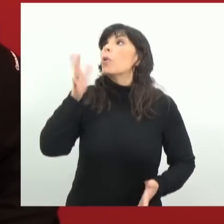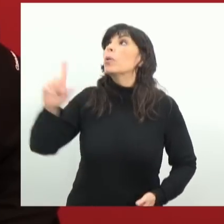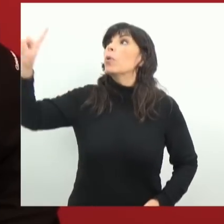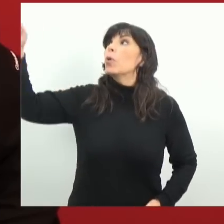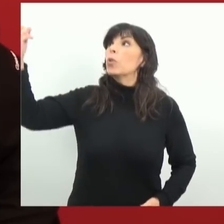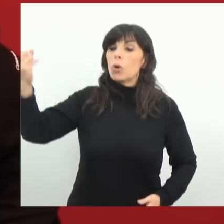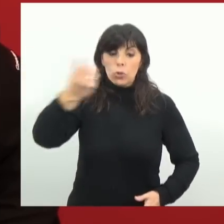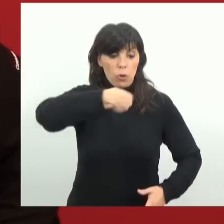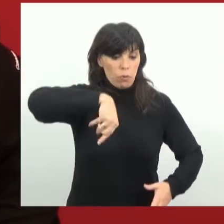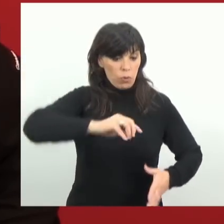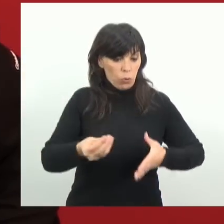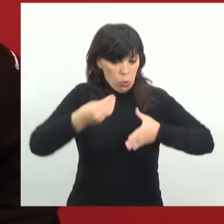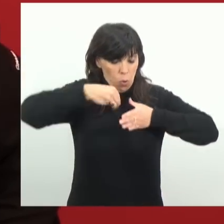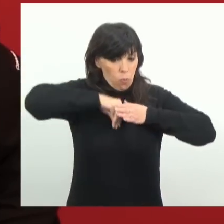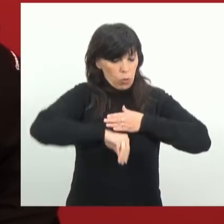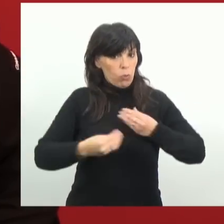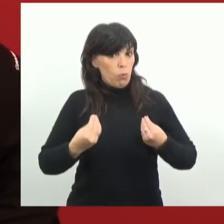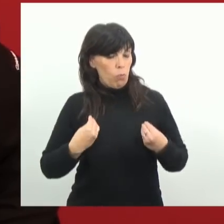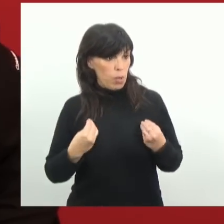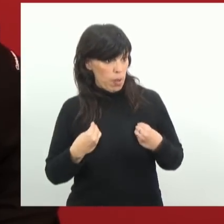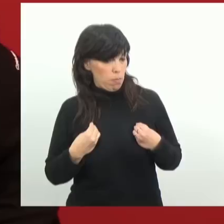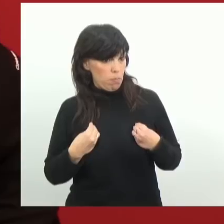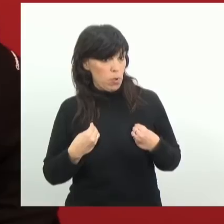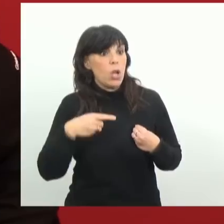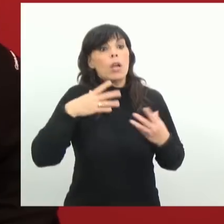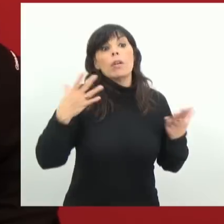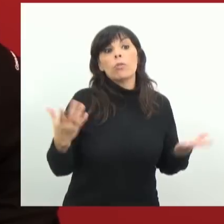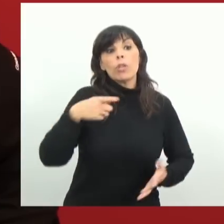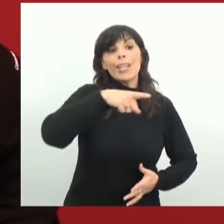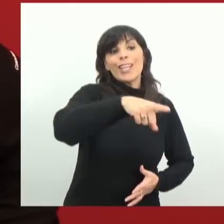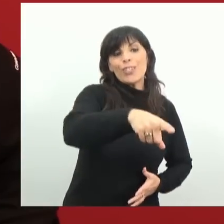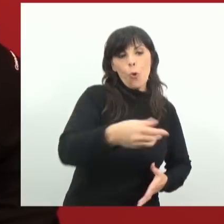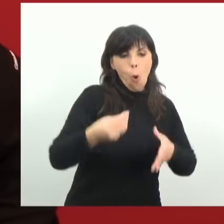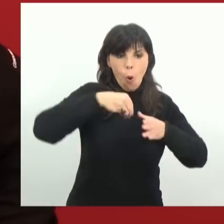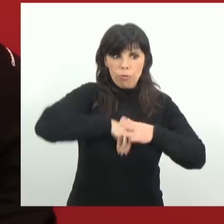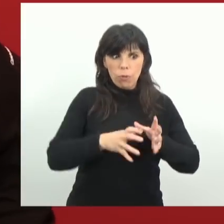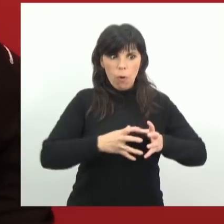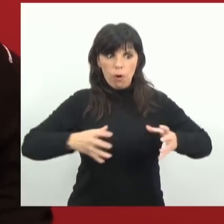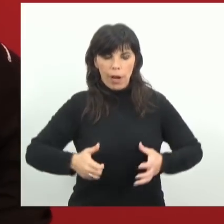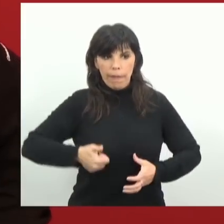¿Sabías que tú por dentro eres más grande que por fuera?